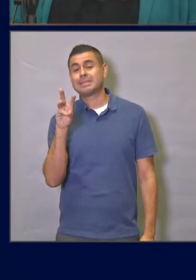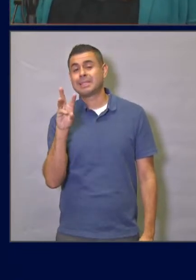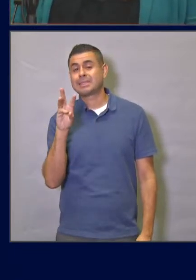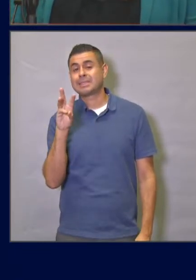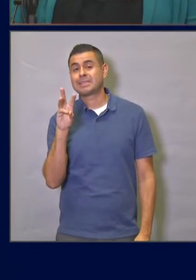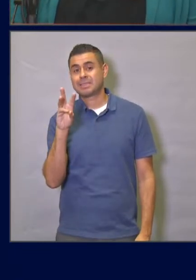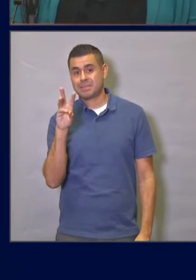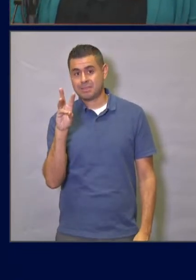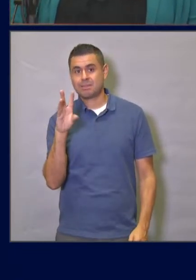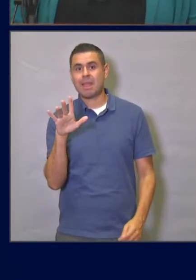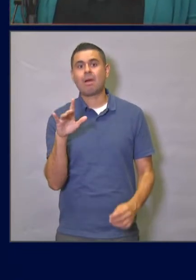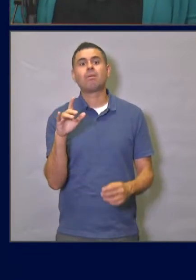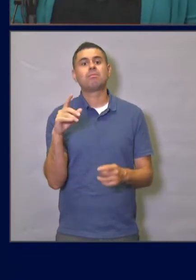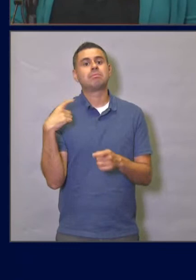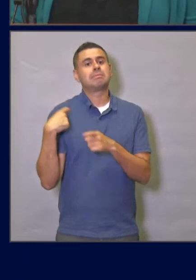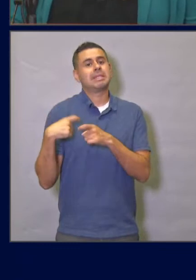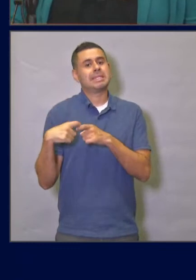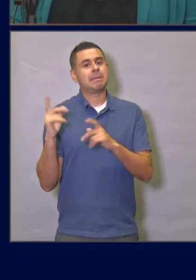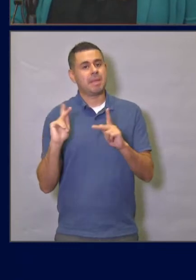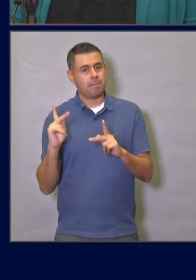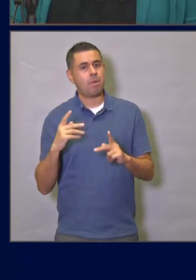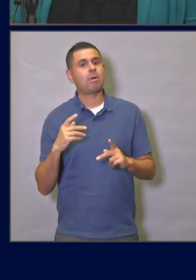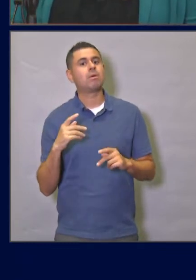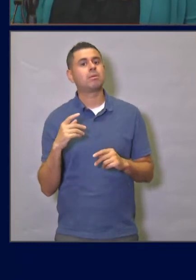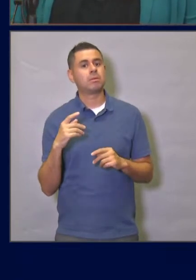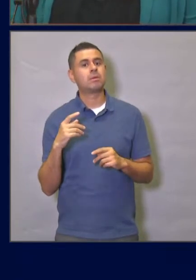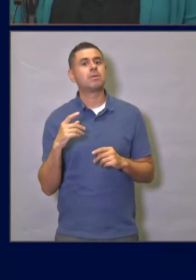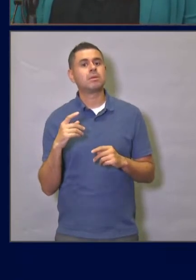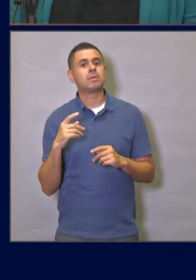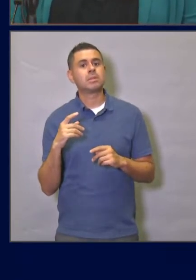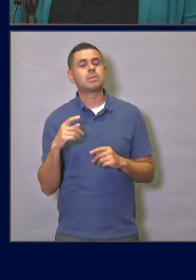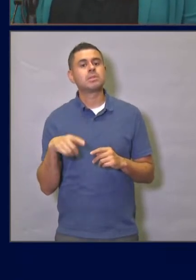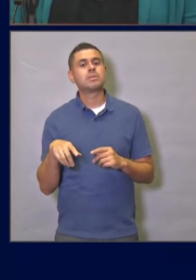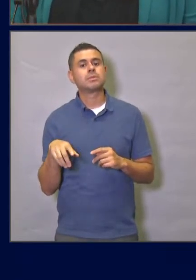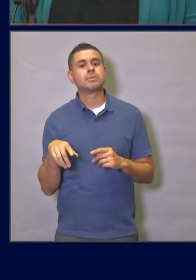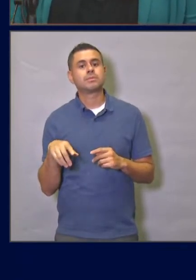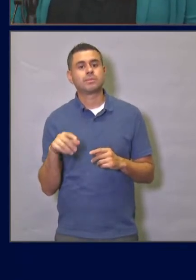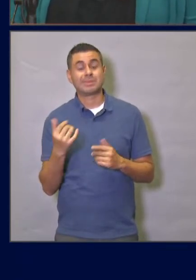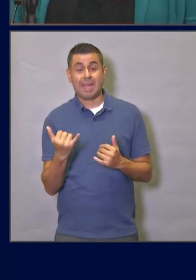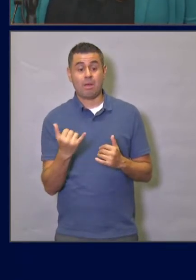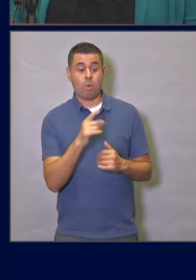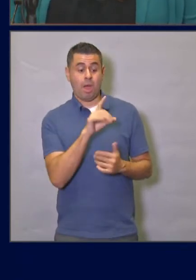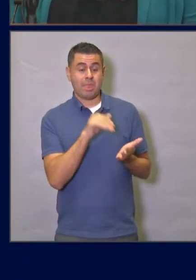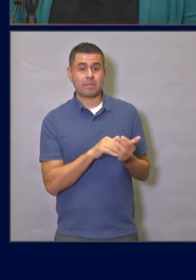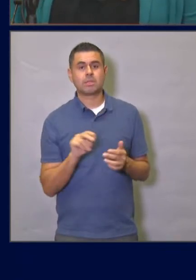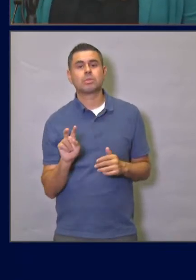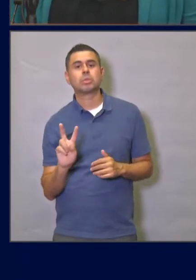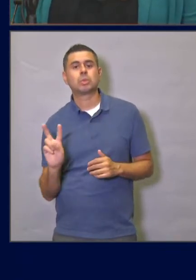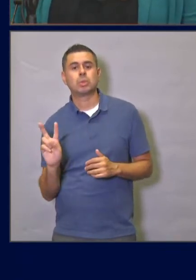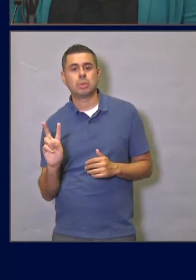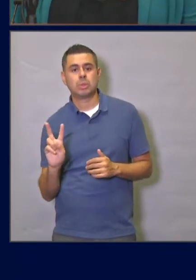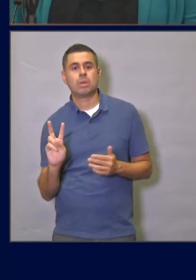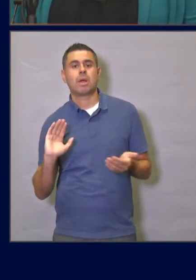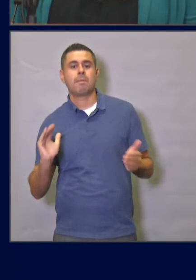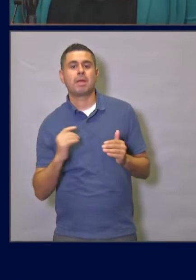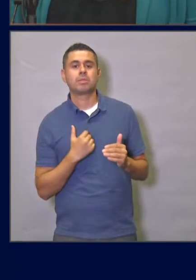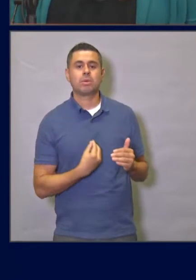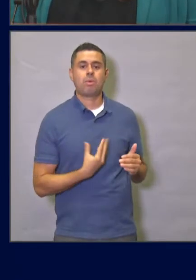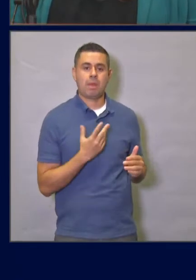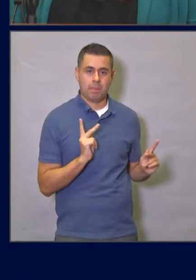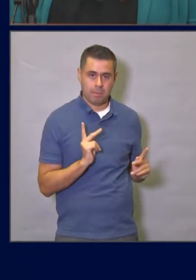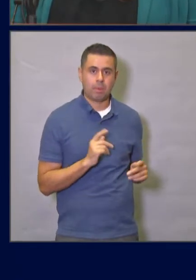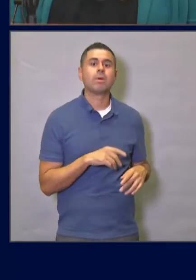los residentes latinos disminuyó a 2 por cada 100,000 personas, el doble que la de los residentes blancos y